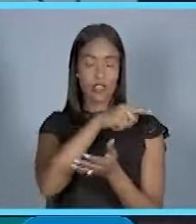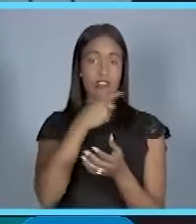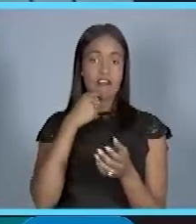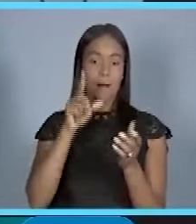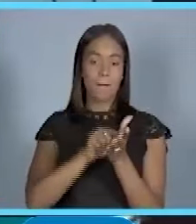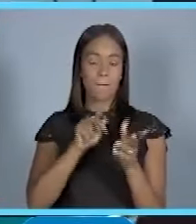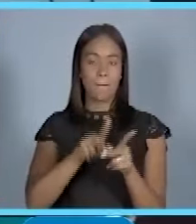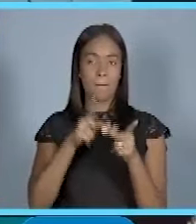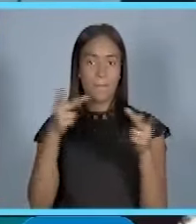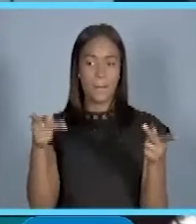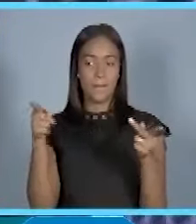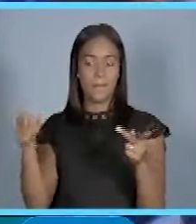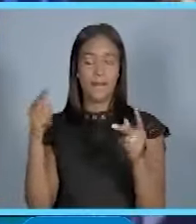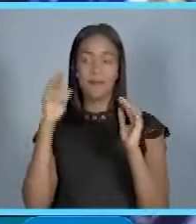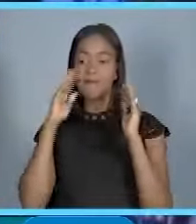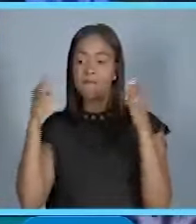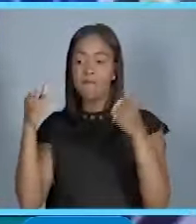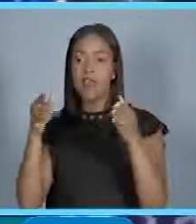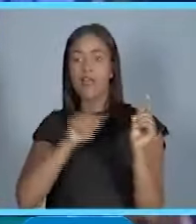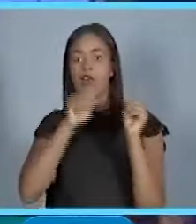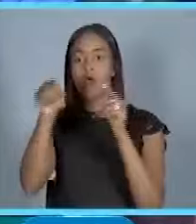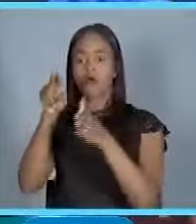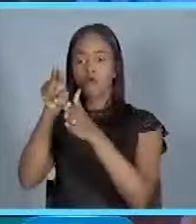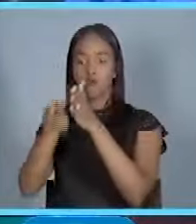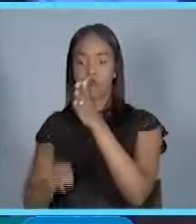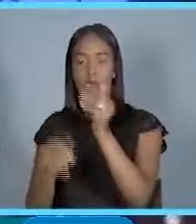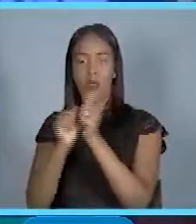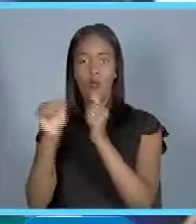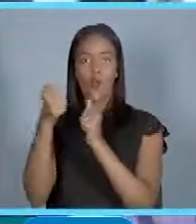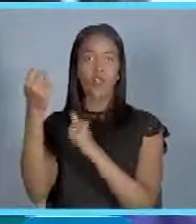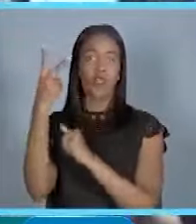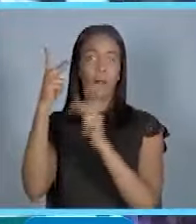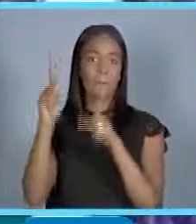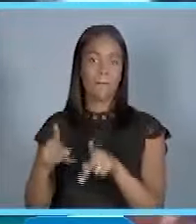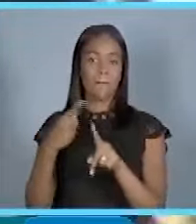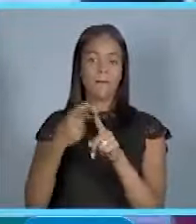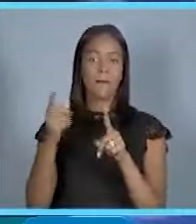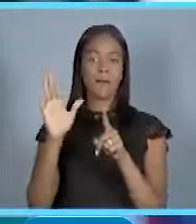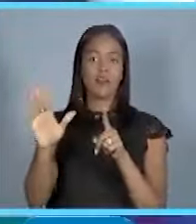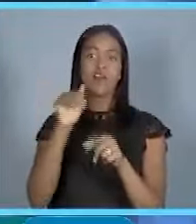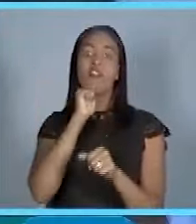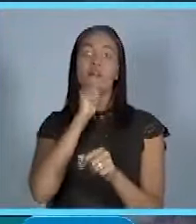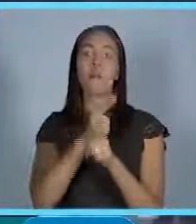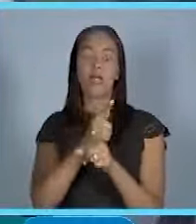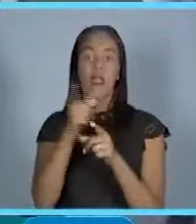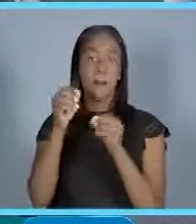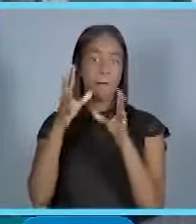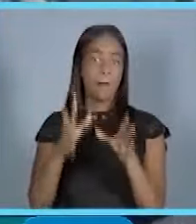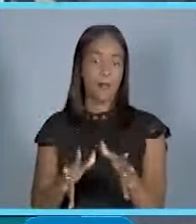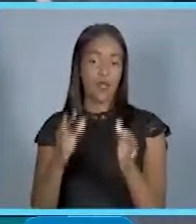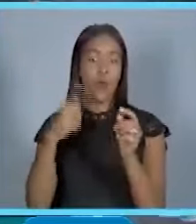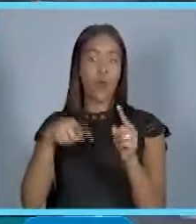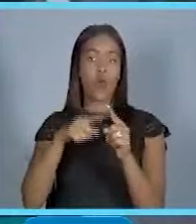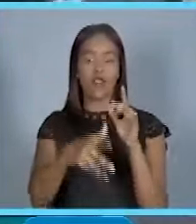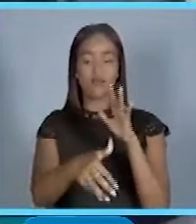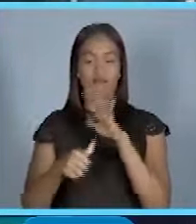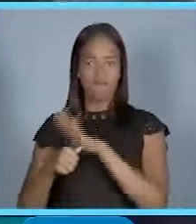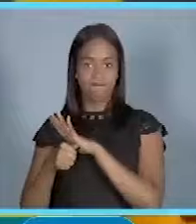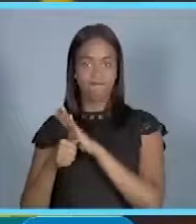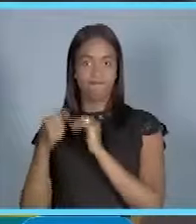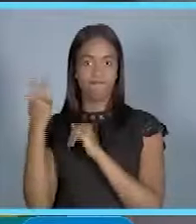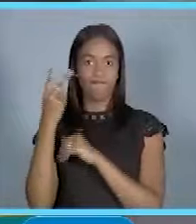periódico, pues se dirigía a un funeral con otras dos personas, entre ellos su hermano, quien es profesor, cuando fueron secuestrados el